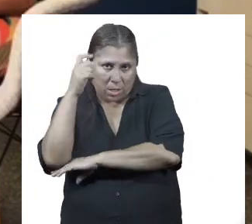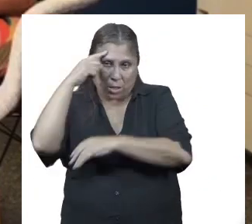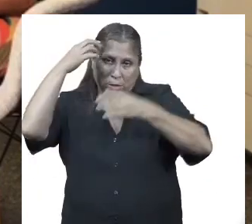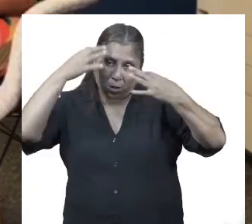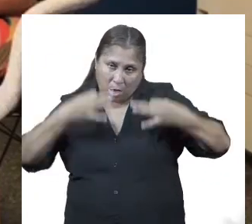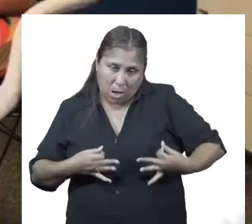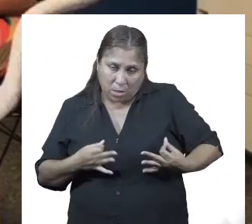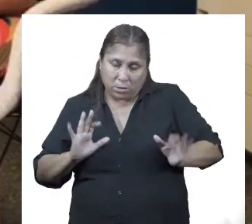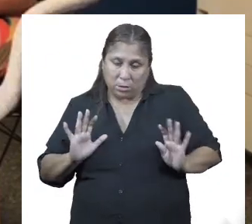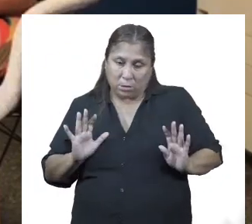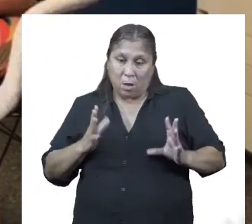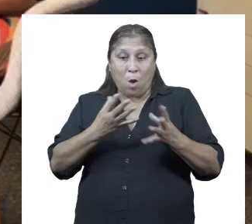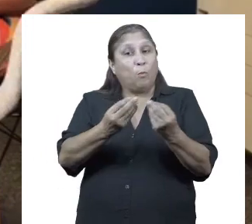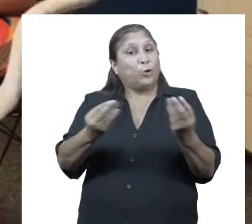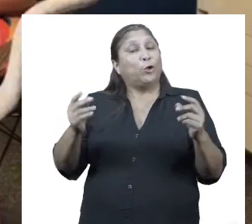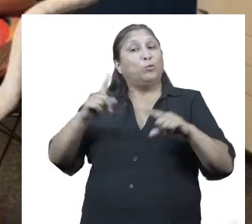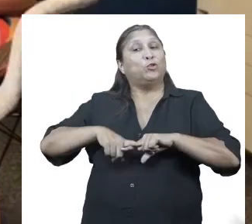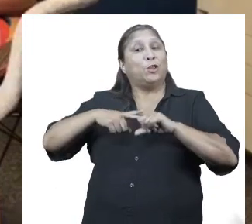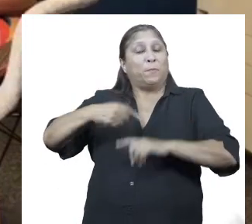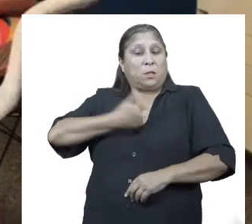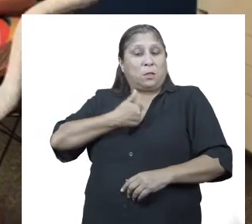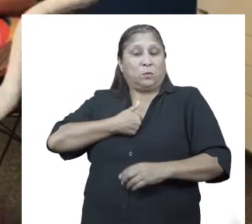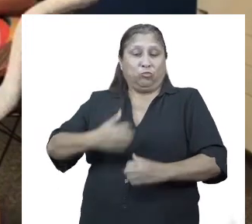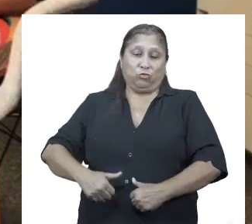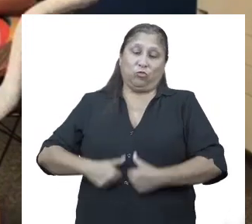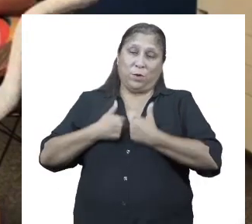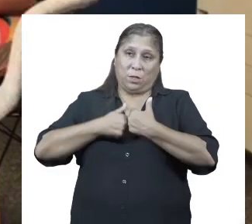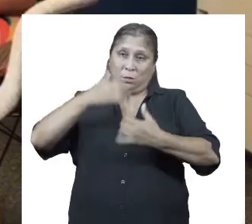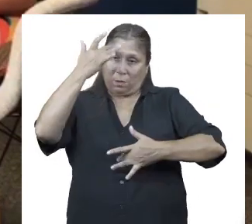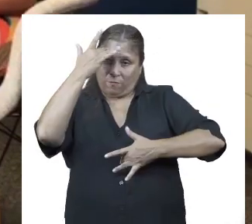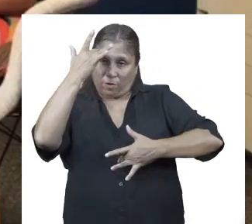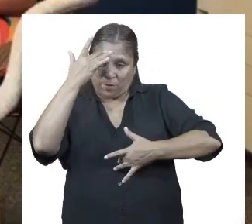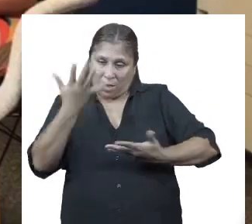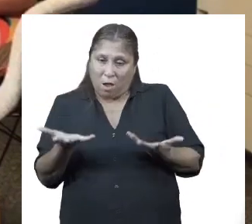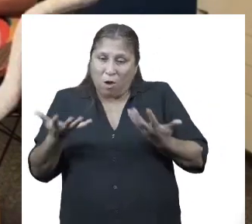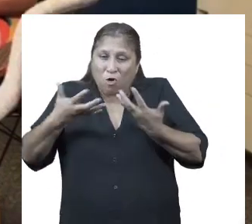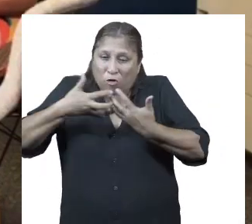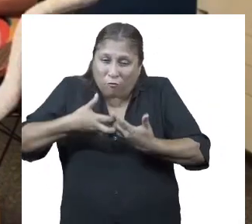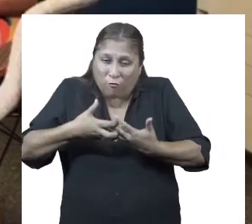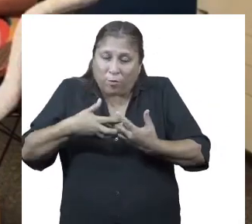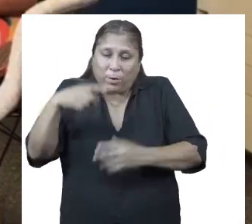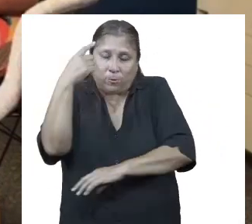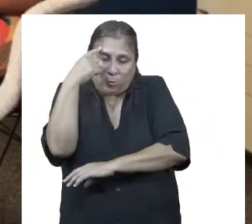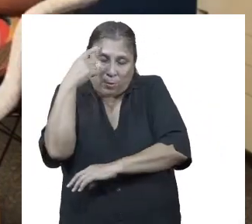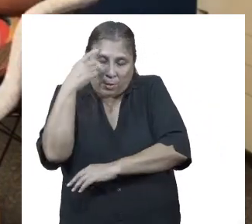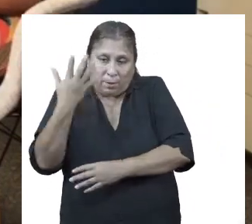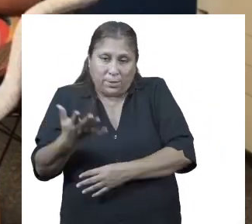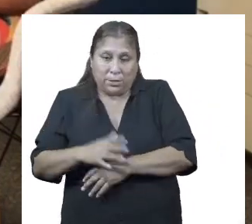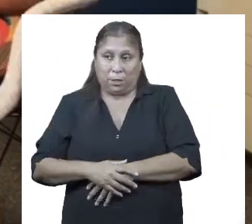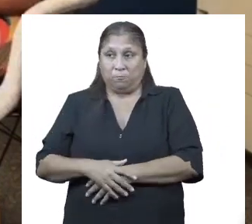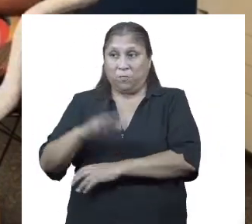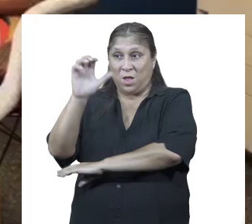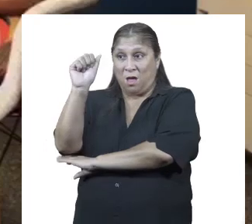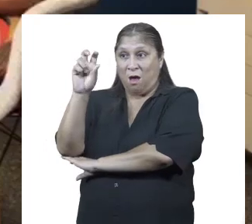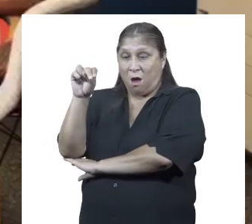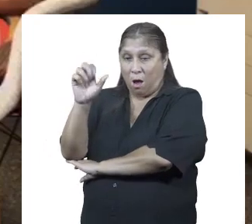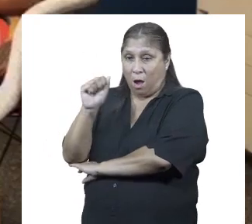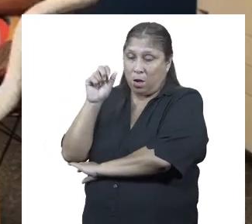sus ideologías, porque mucho depende cómo vive una persona su enfermedad en conformidad con esta manera de pensar, ¿no? En el caso de